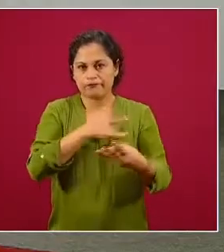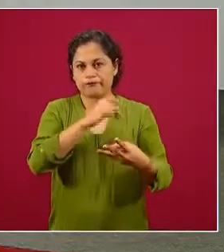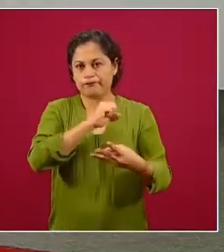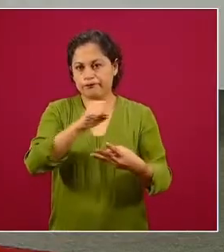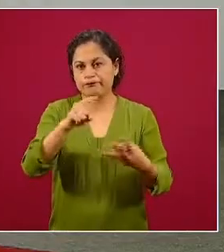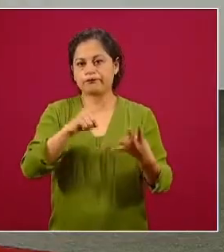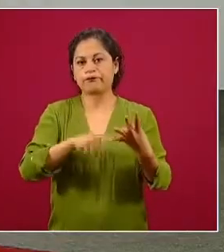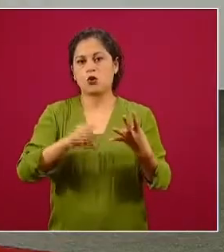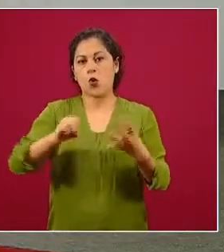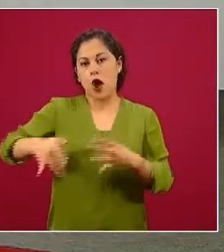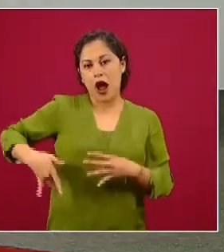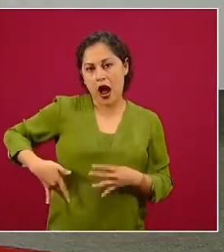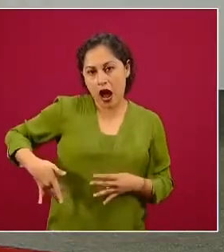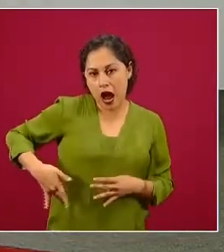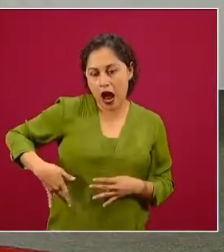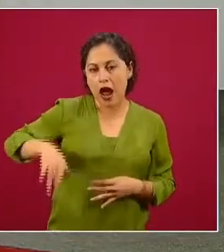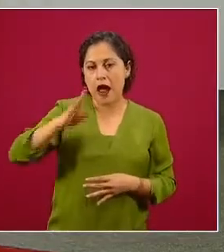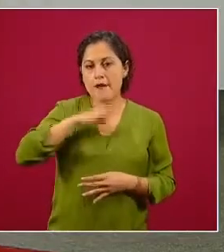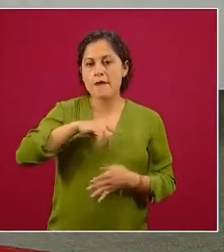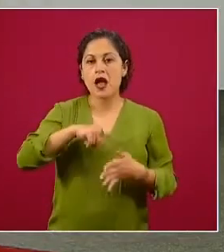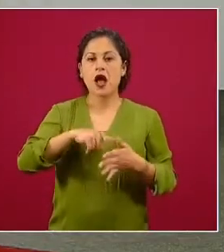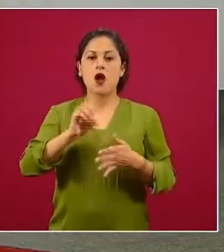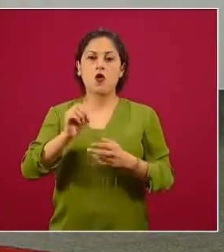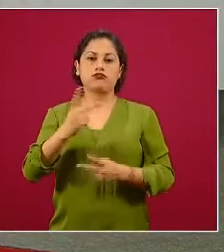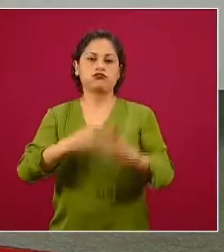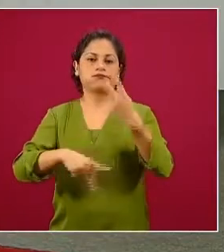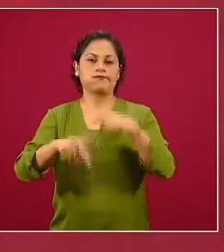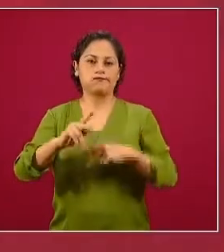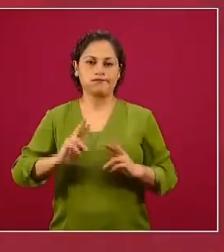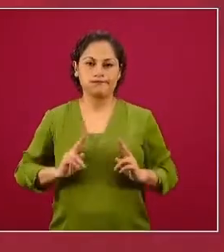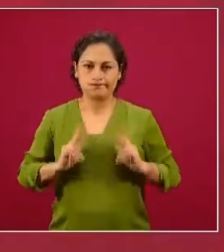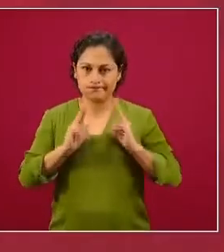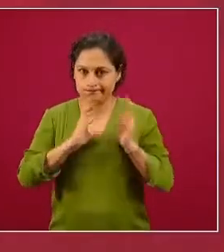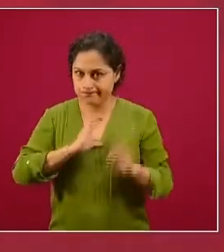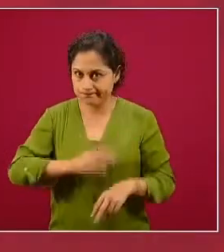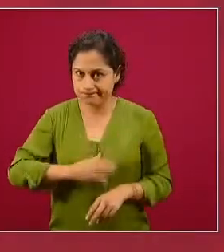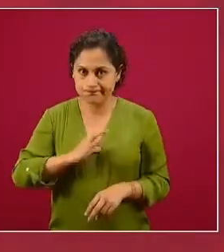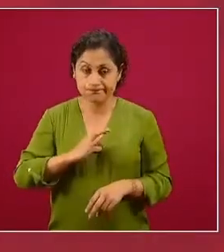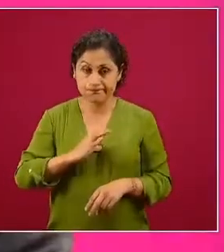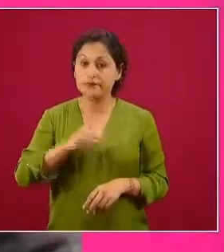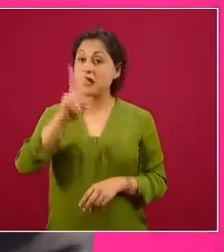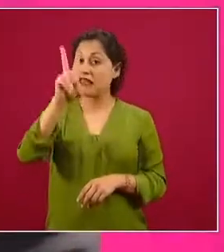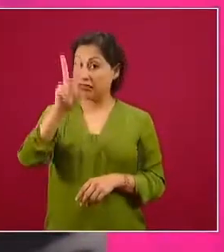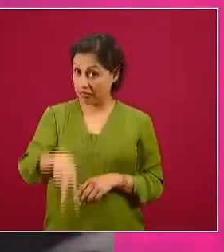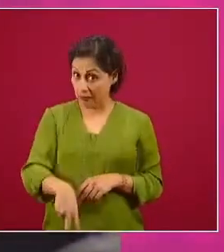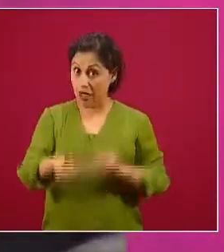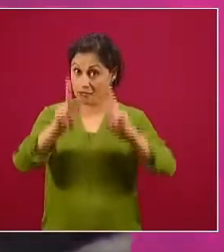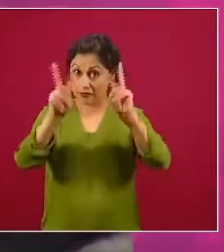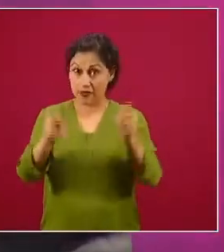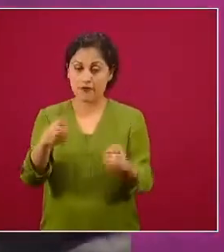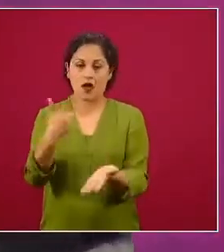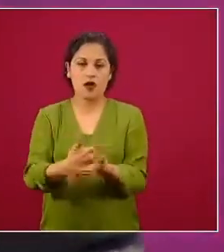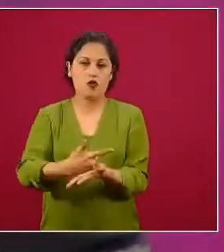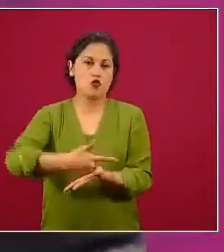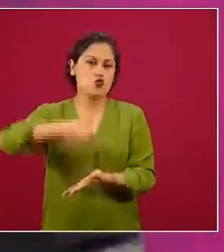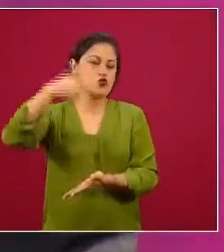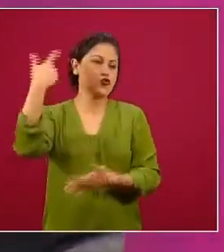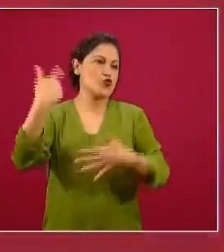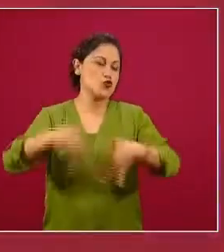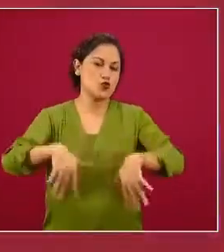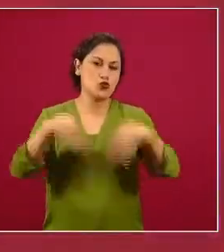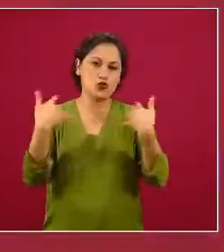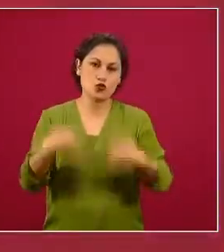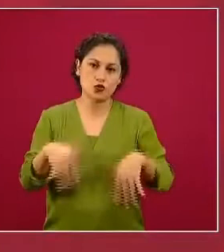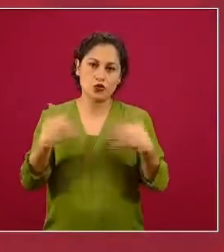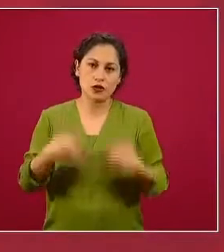hepática crónica o cánceres, etcétera. Así de dramático es el asunto. Entonces, me parece muy trascendente